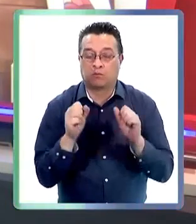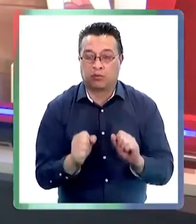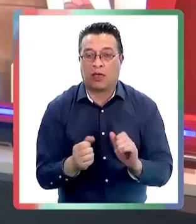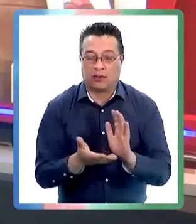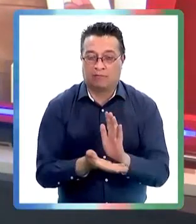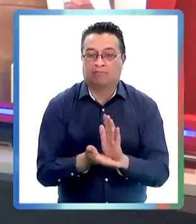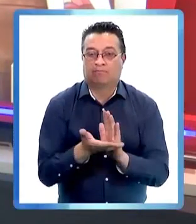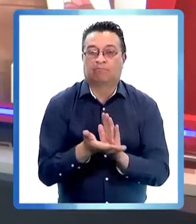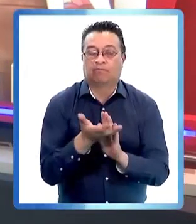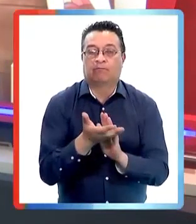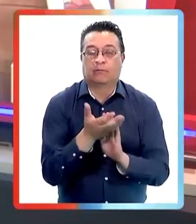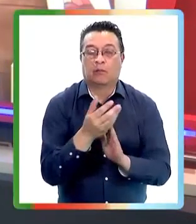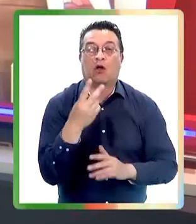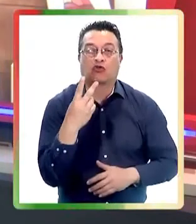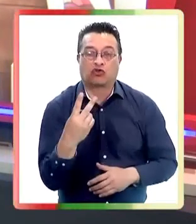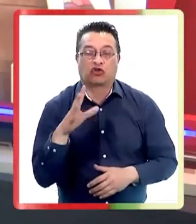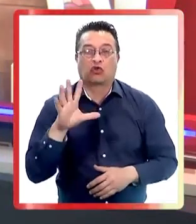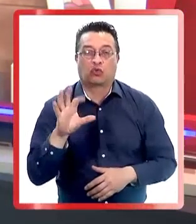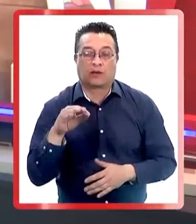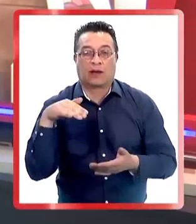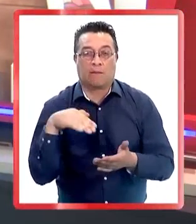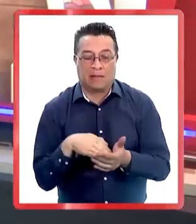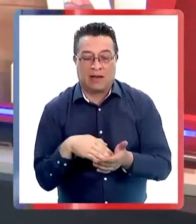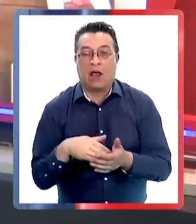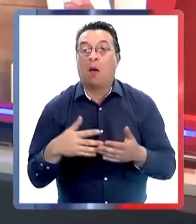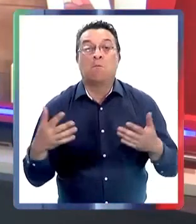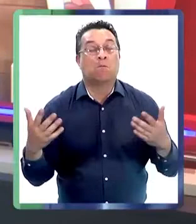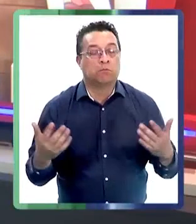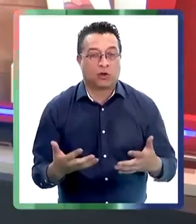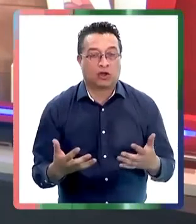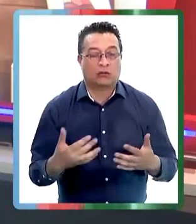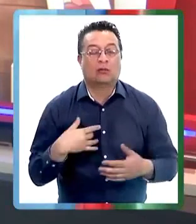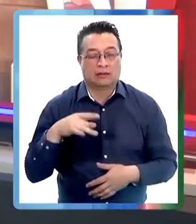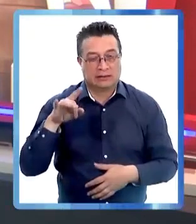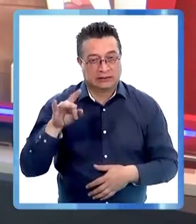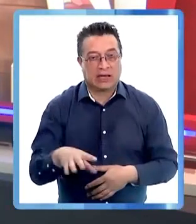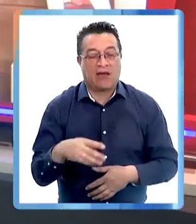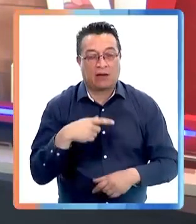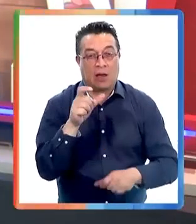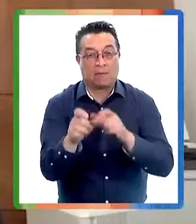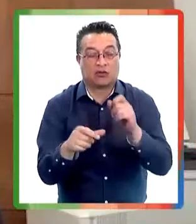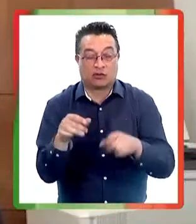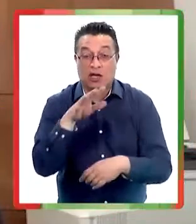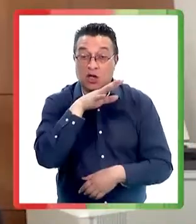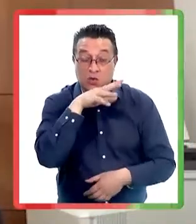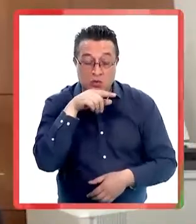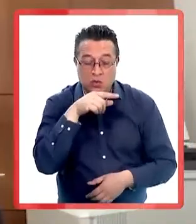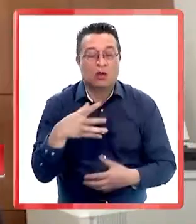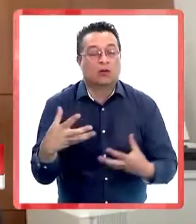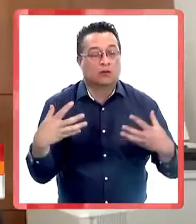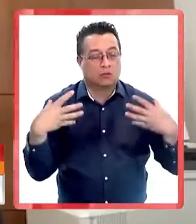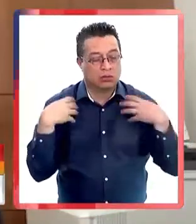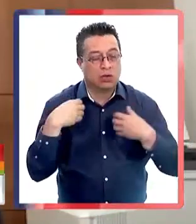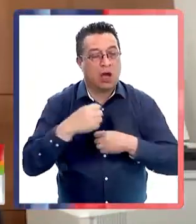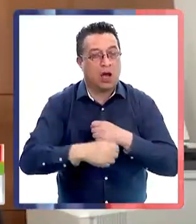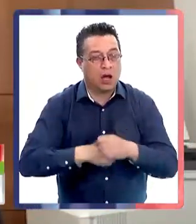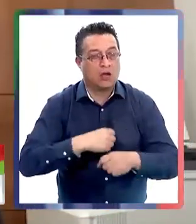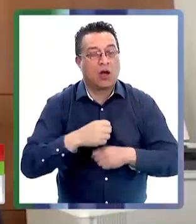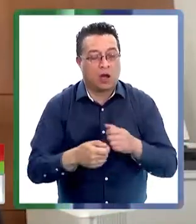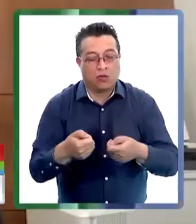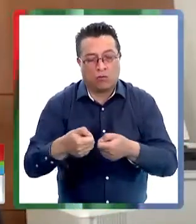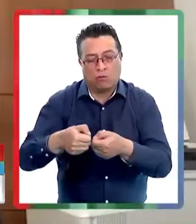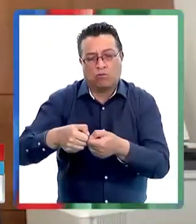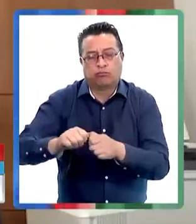poder aumentar dicha base a 250.000 pesos, Francisco, porque sabemos que las personas mayores llevan muchos años